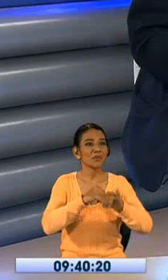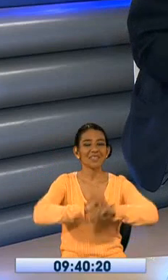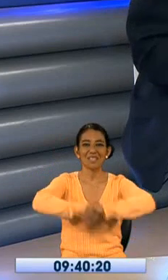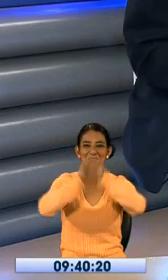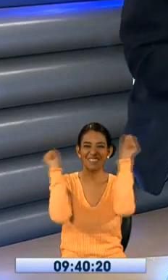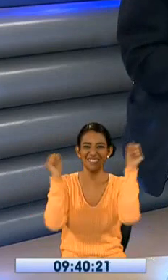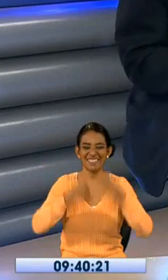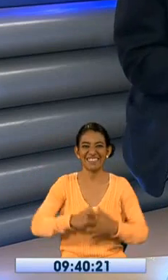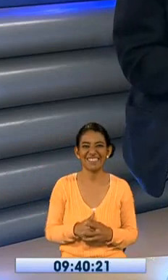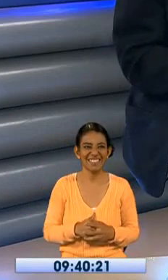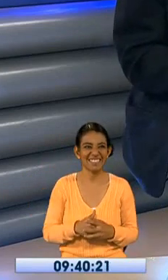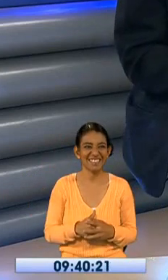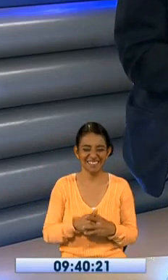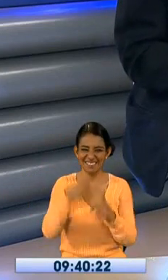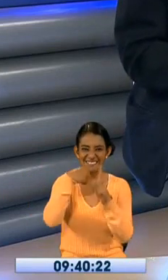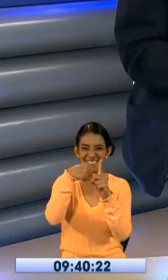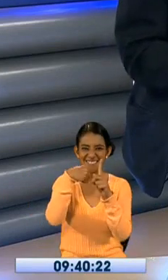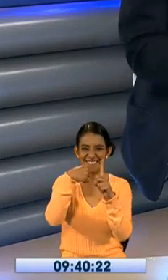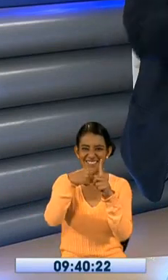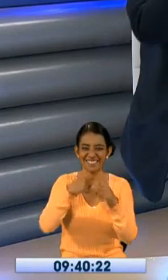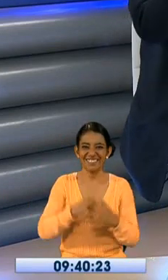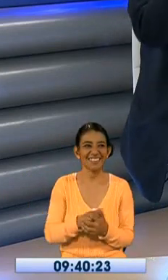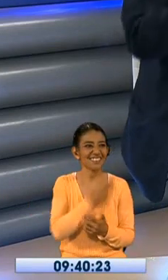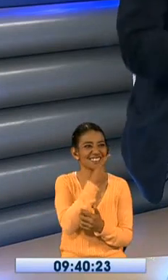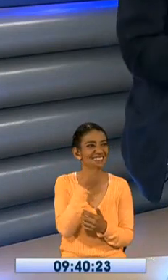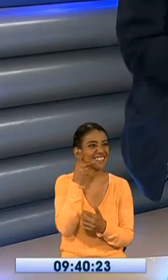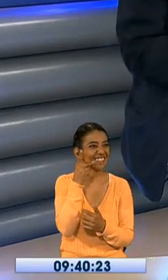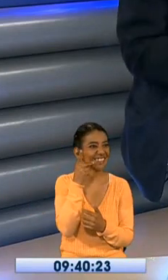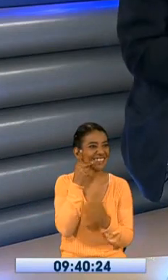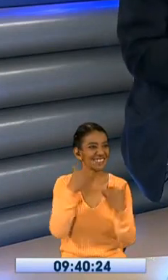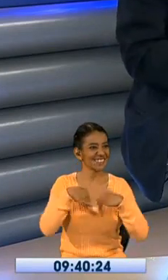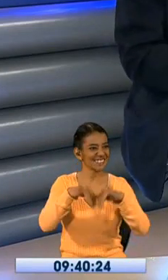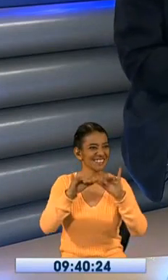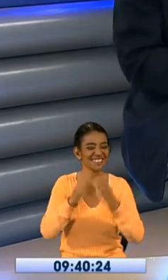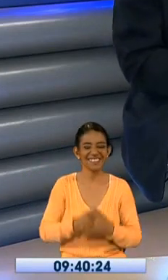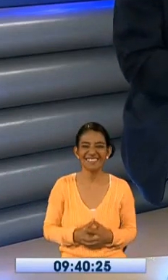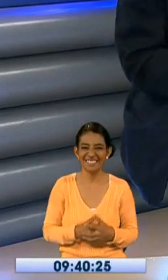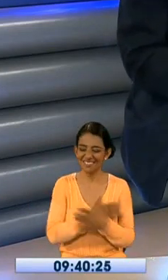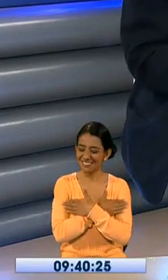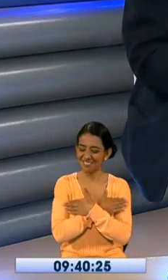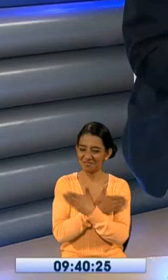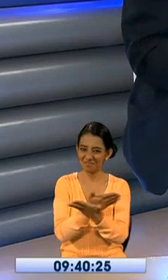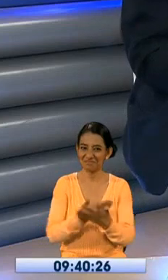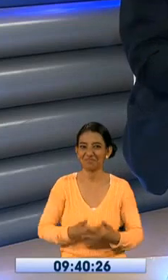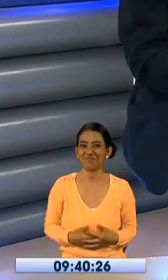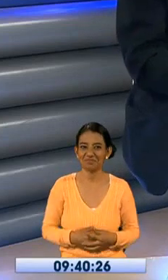Club de la Mañana, con energía positiva también ellos. Yanita, de seguir un estudio, felicidades. Grabaste. Ecuador, Ecuador,